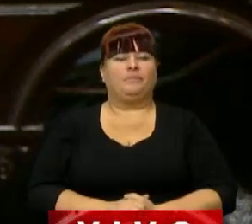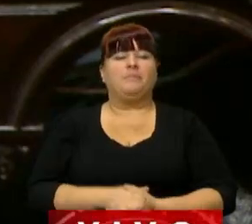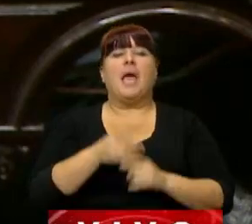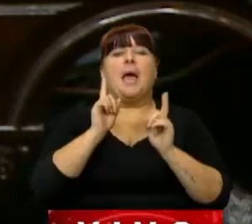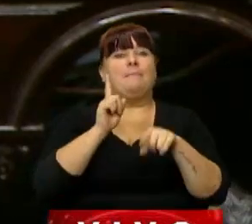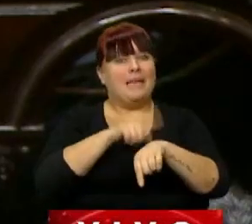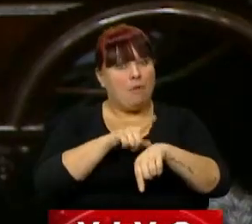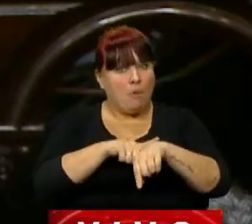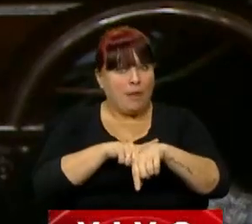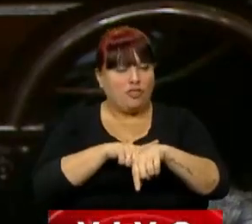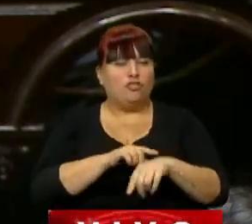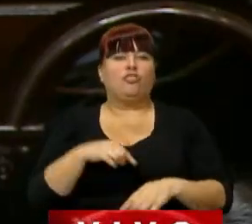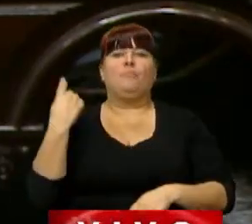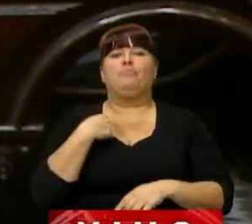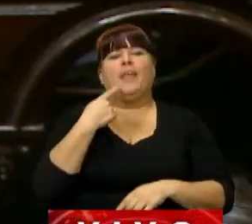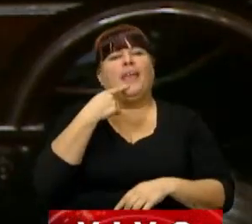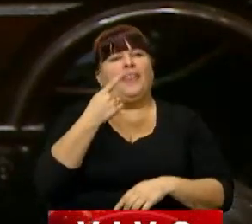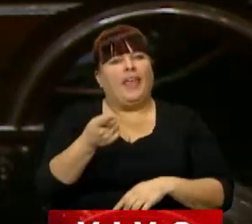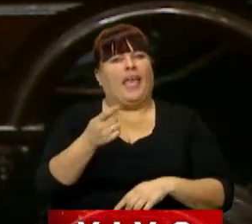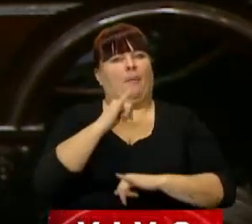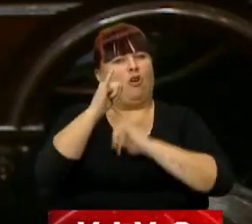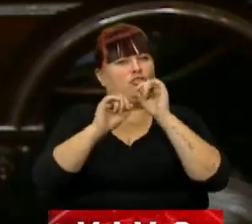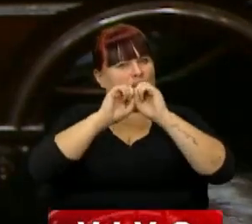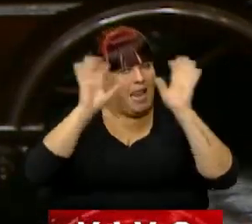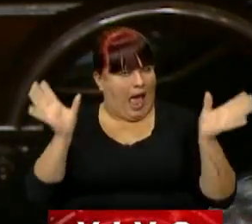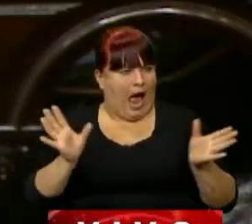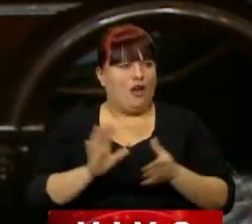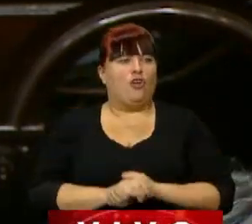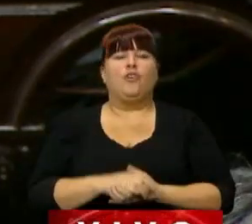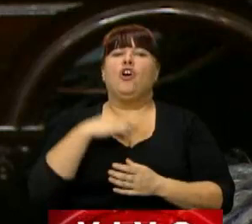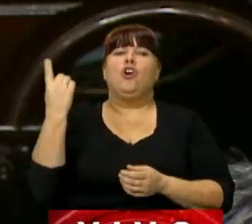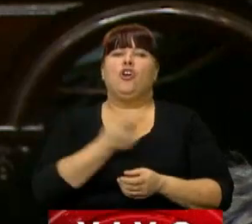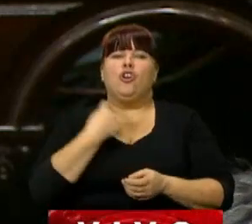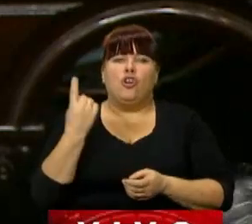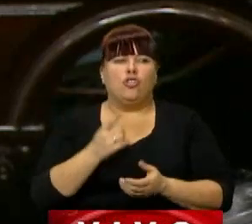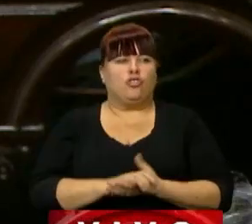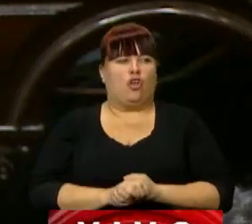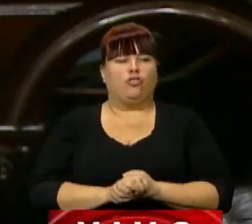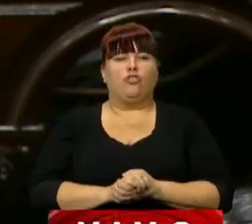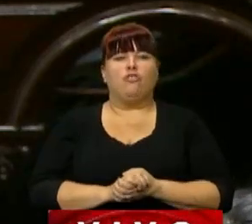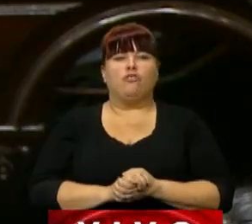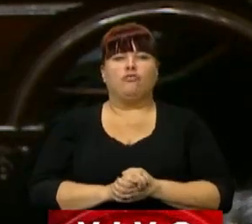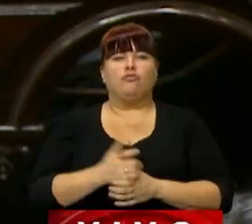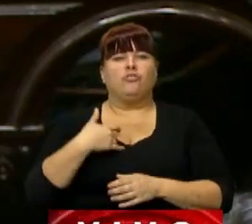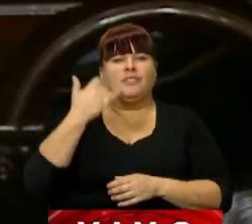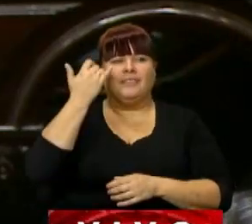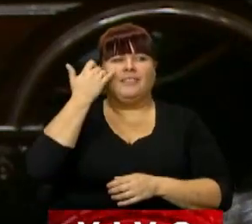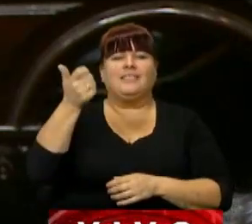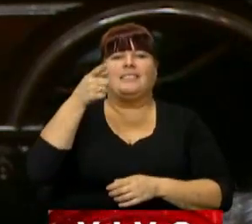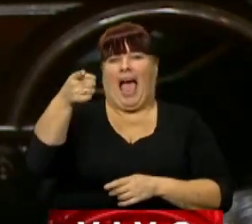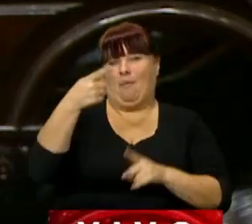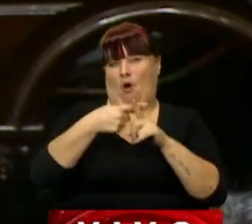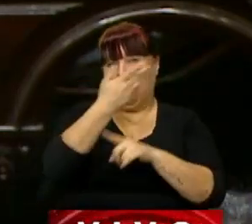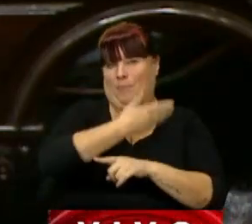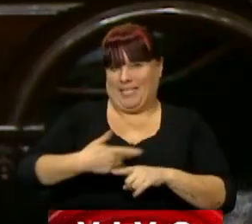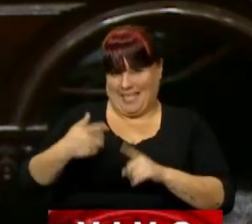en ese momento dijimos con claridad que nosotros ya estábamos a través de la presidencia